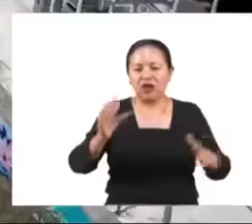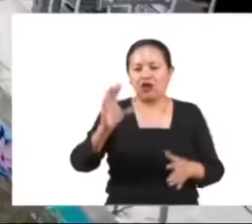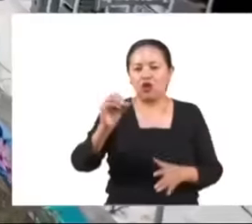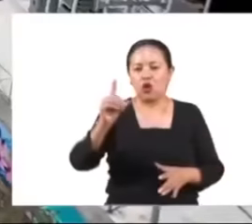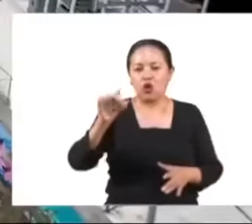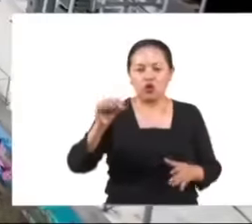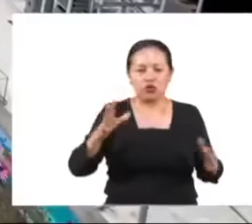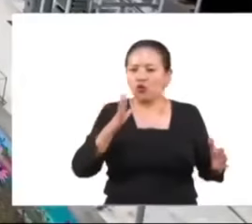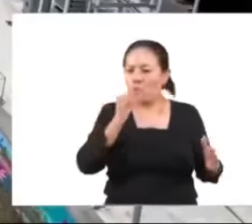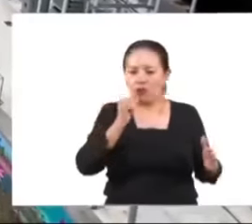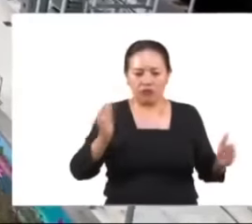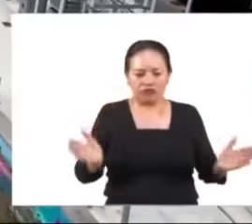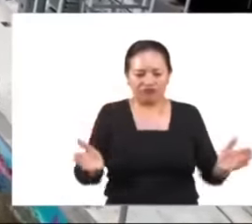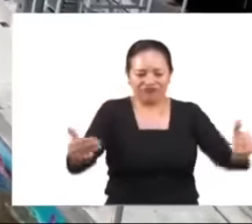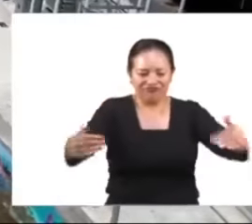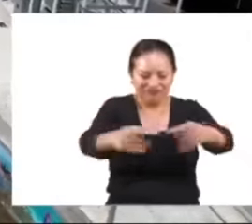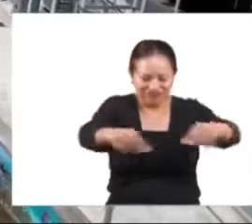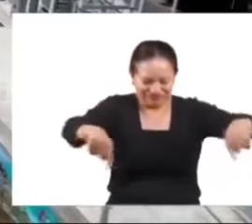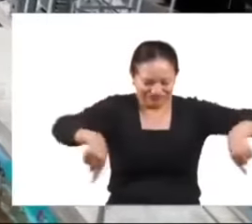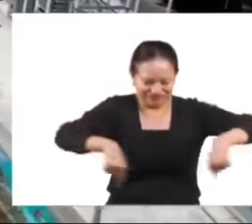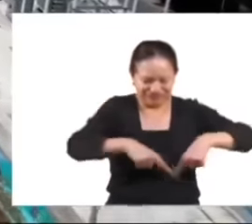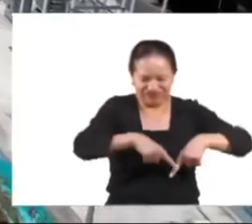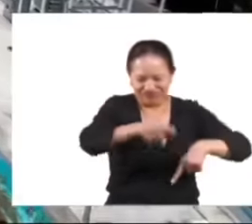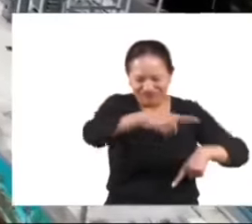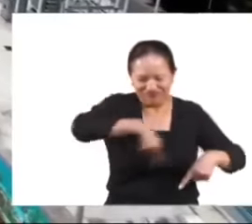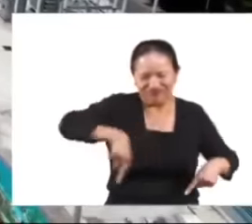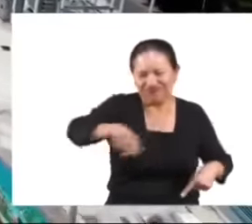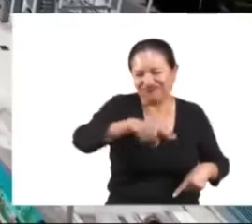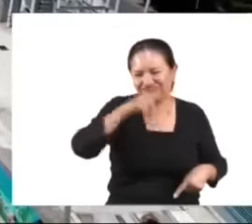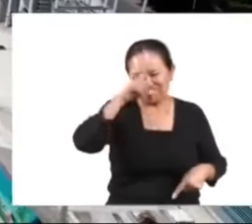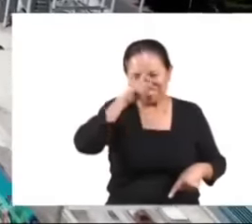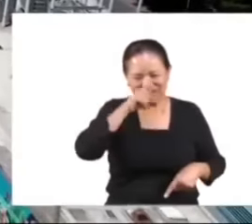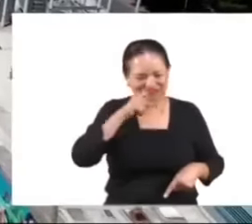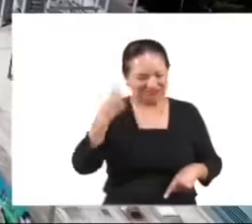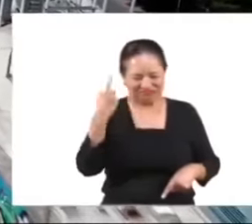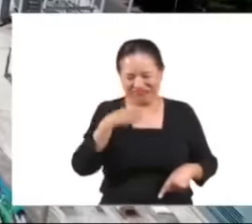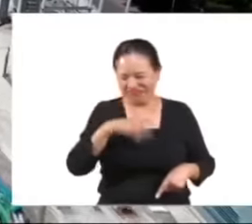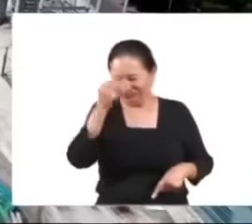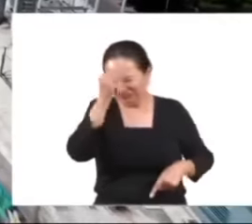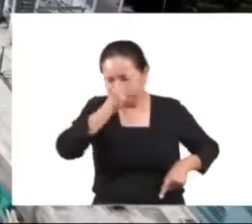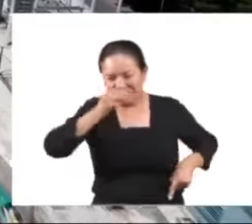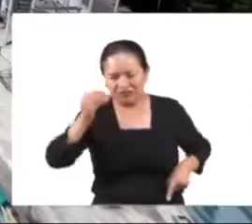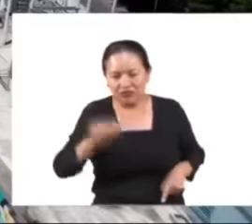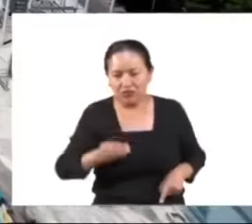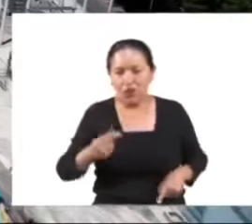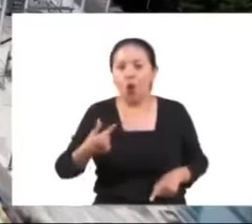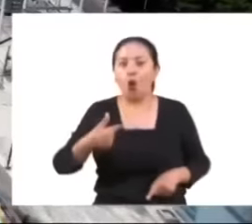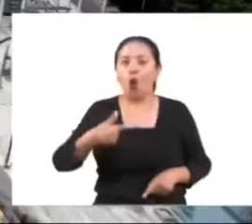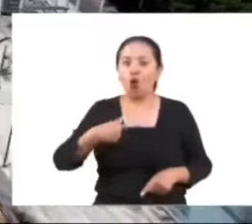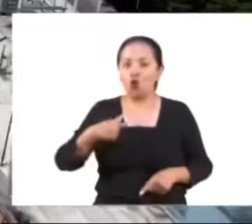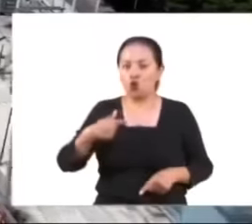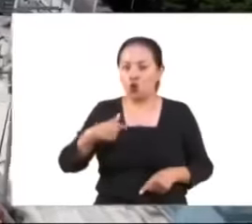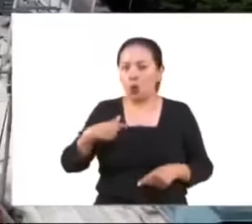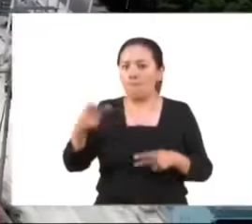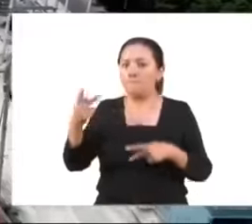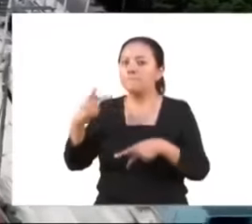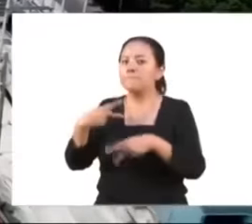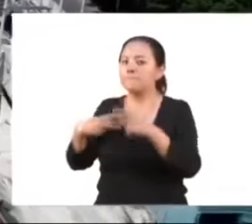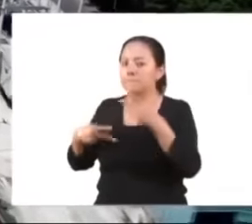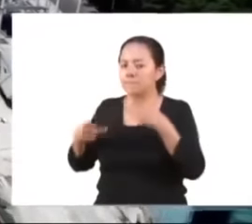Unas con otras y en efecto vinimos Pero te voy a recordar vine como jefa de gobierno electa